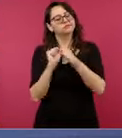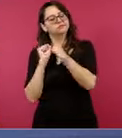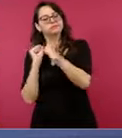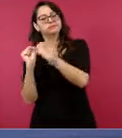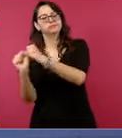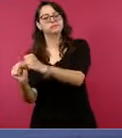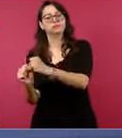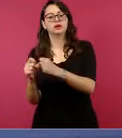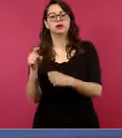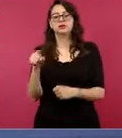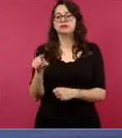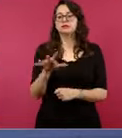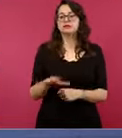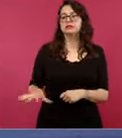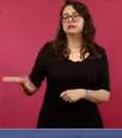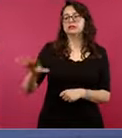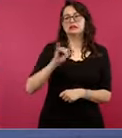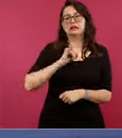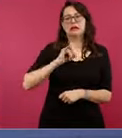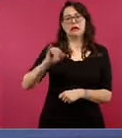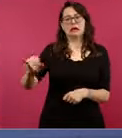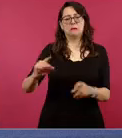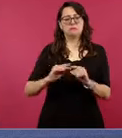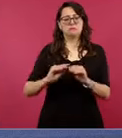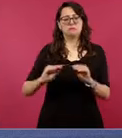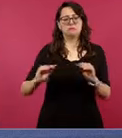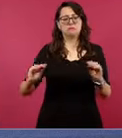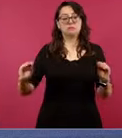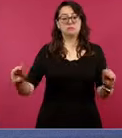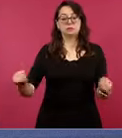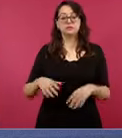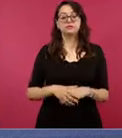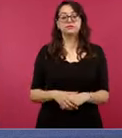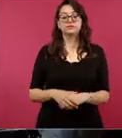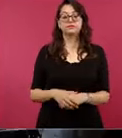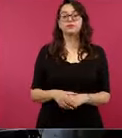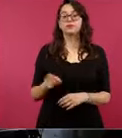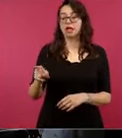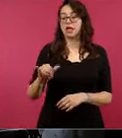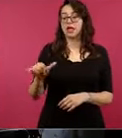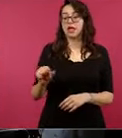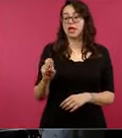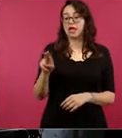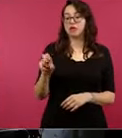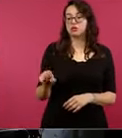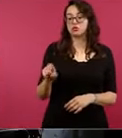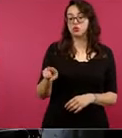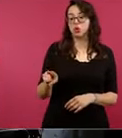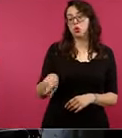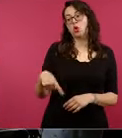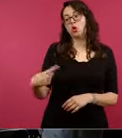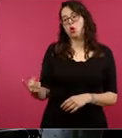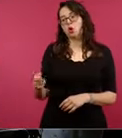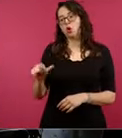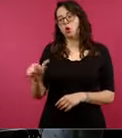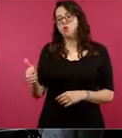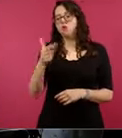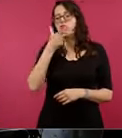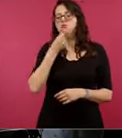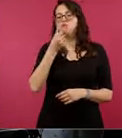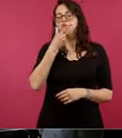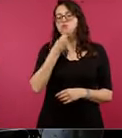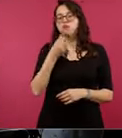zonas en el desierto. Jesús Candelario y su cómplice realizaron algunas llamadas a familiares de las